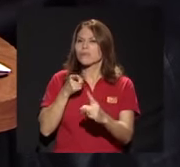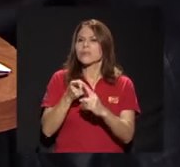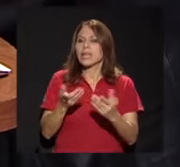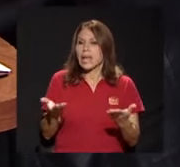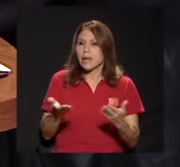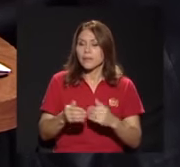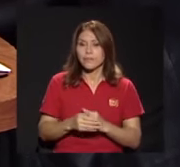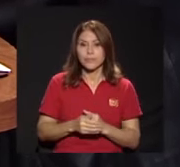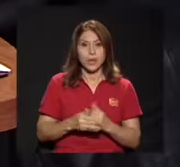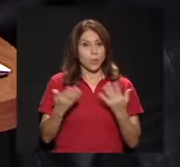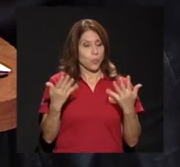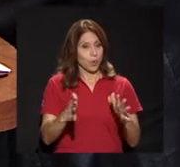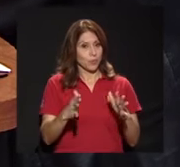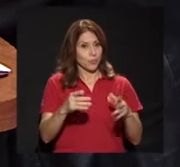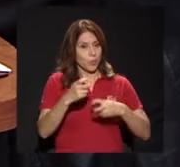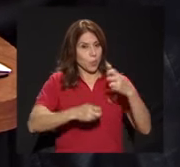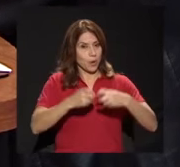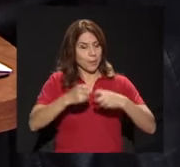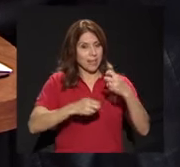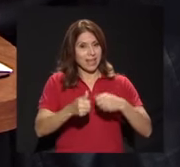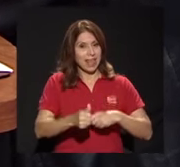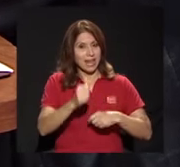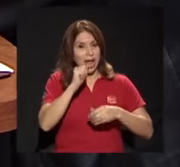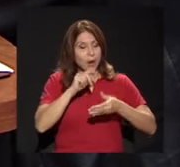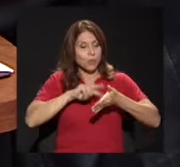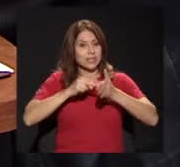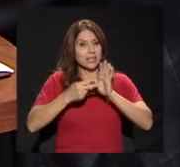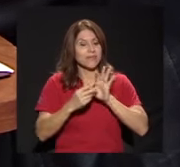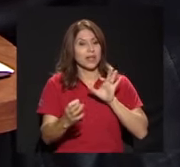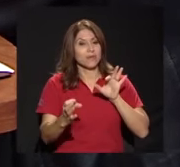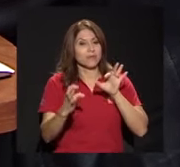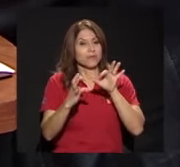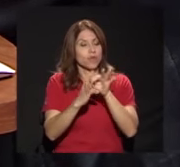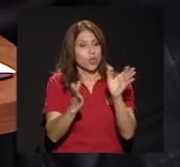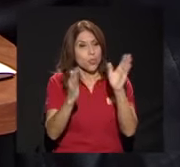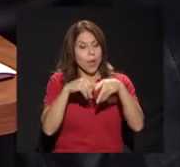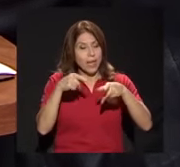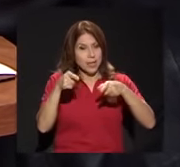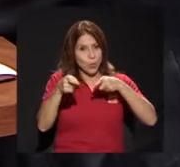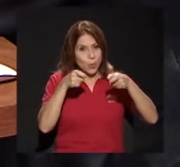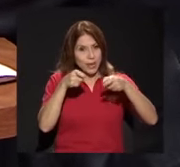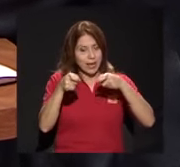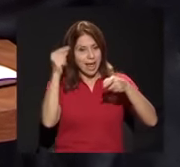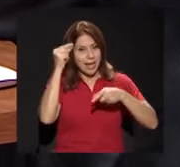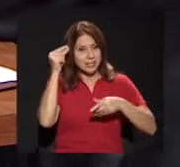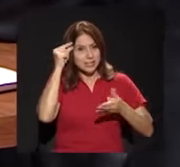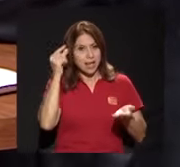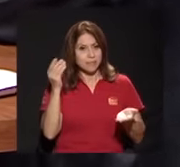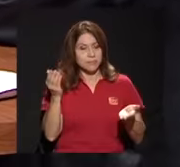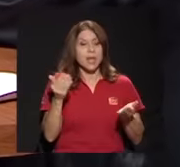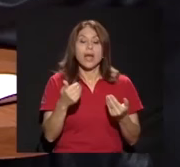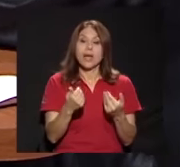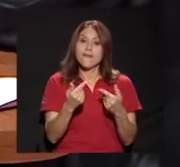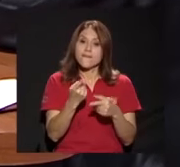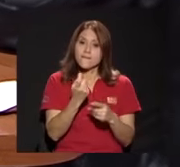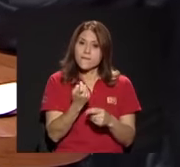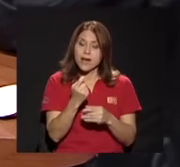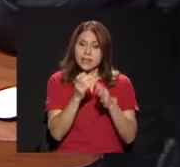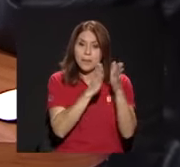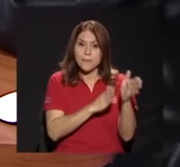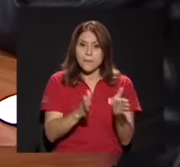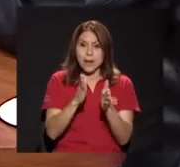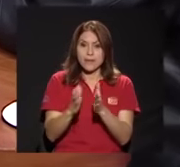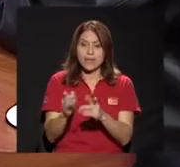está en torno a la gobernanza, prácticamente. O sea, lo que no tenemos es precisamente esa falta de planificación, y no estamos hablando de planificación por un